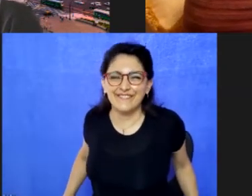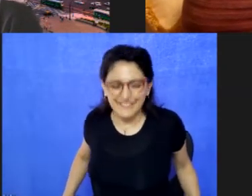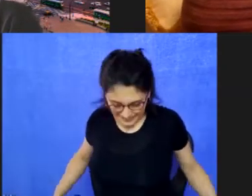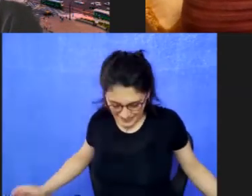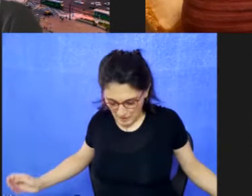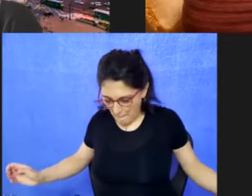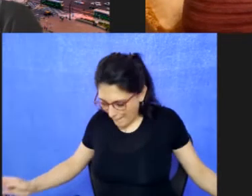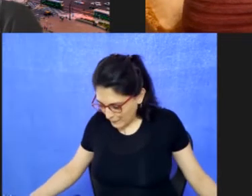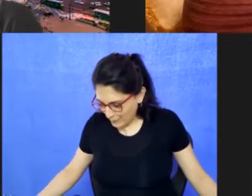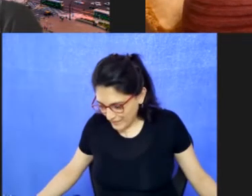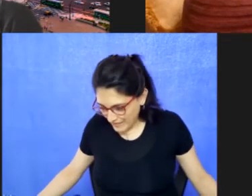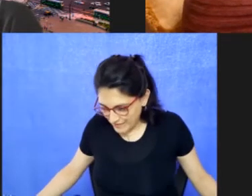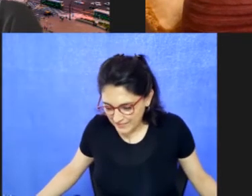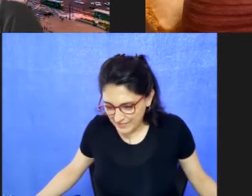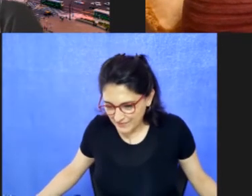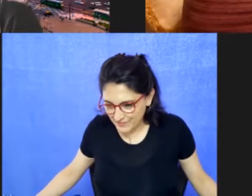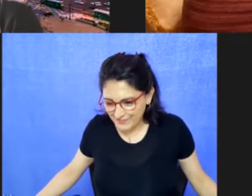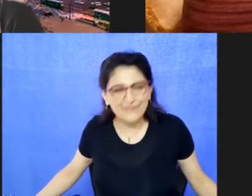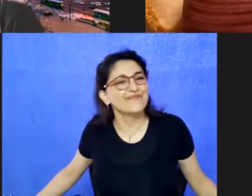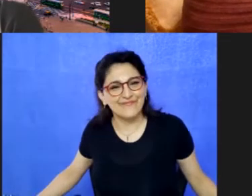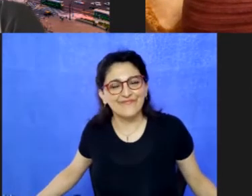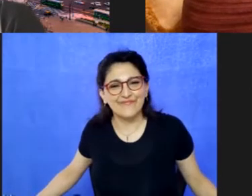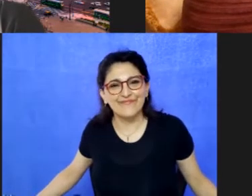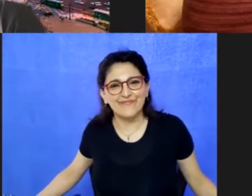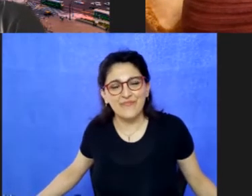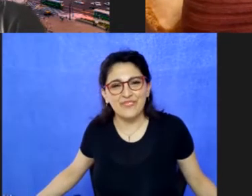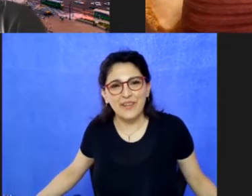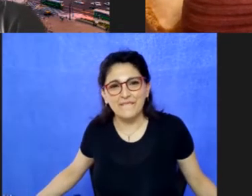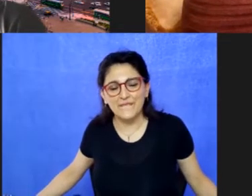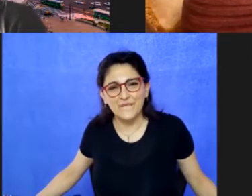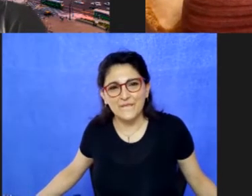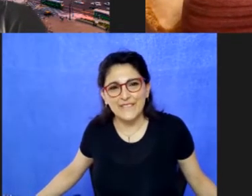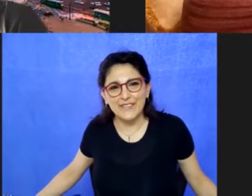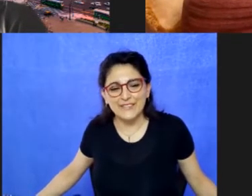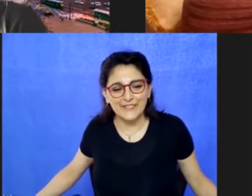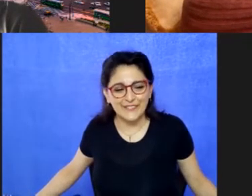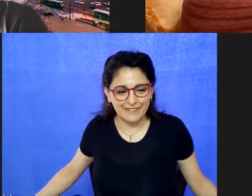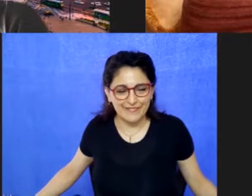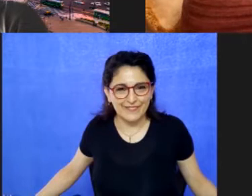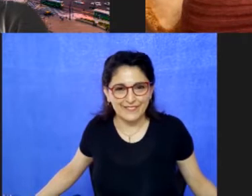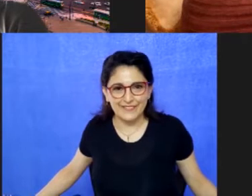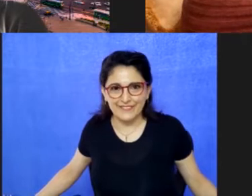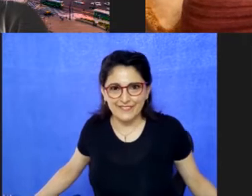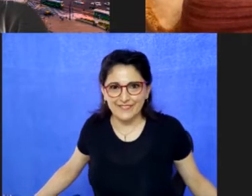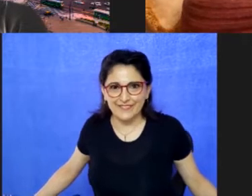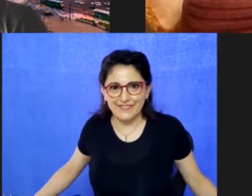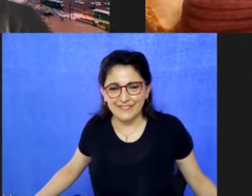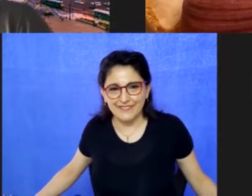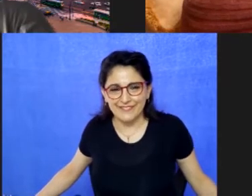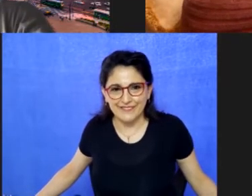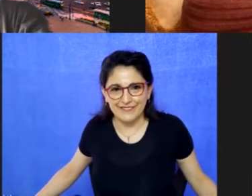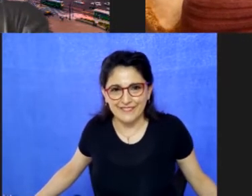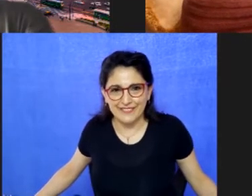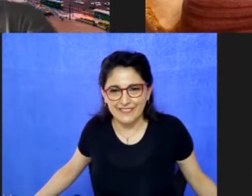marzo, abril, cómo intentábamos poder hacer actividades en casa para estar más saludables, para poder estar